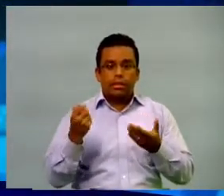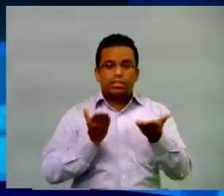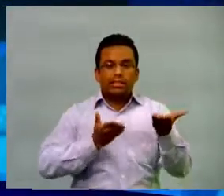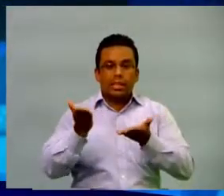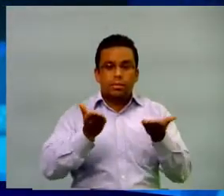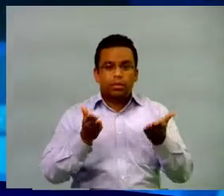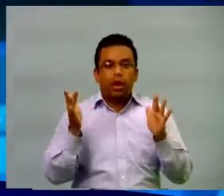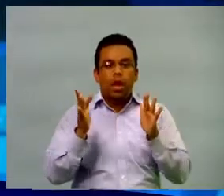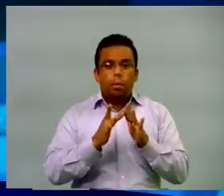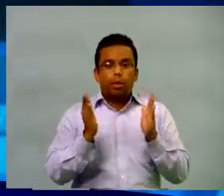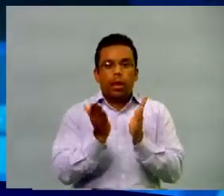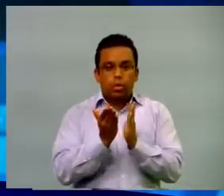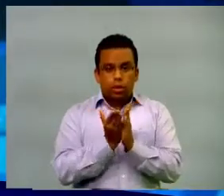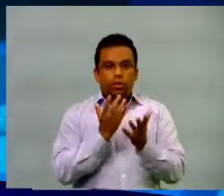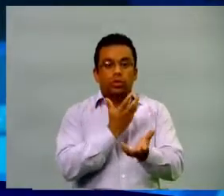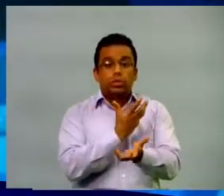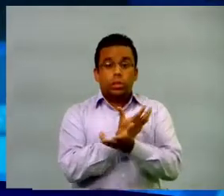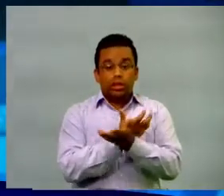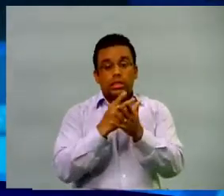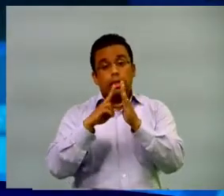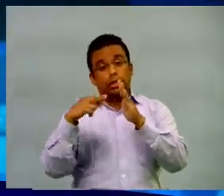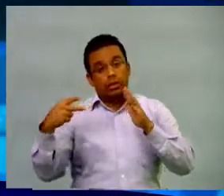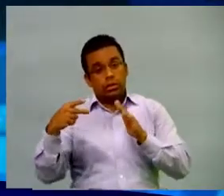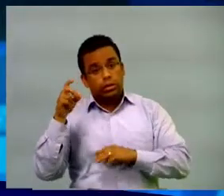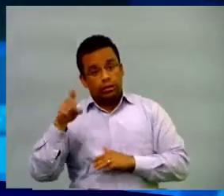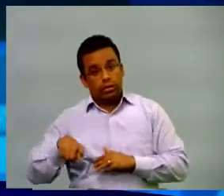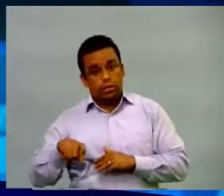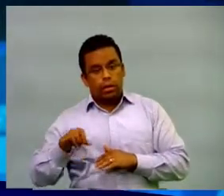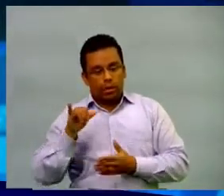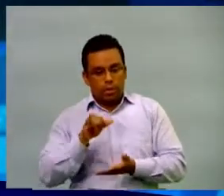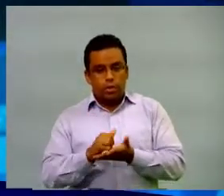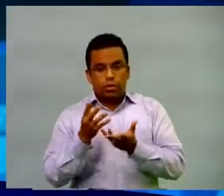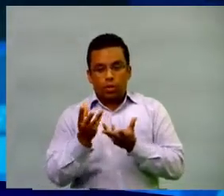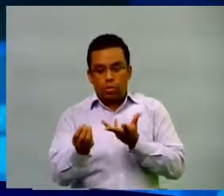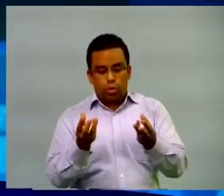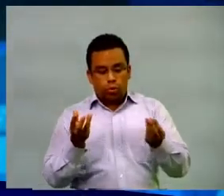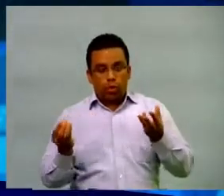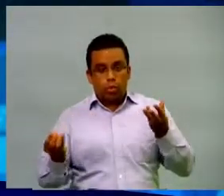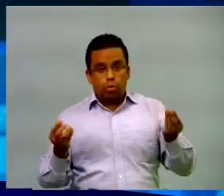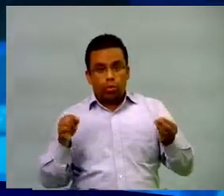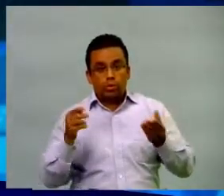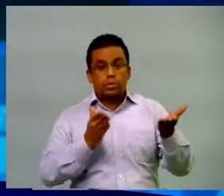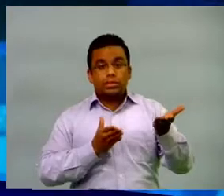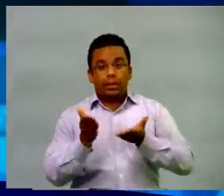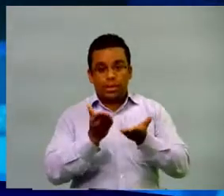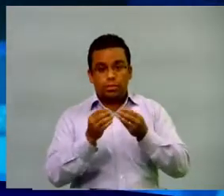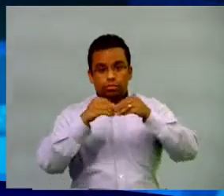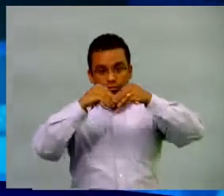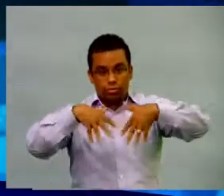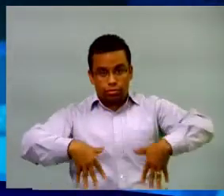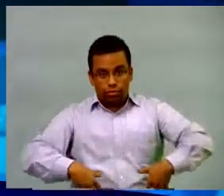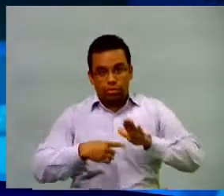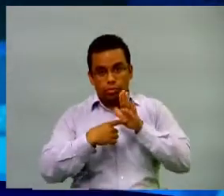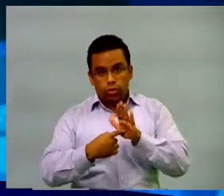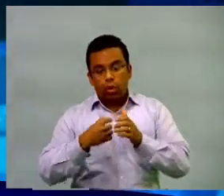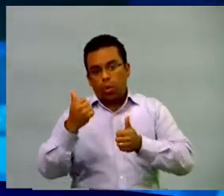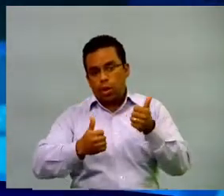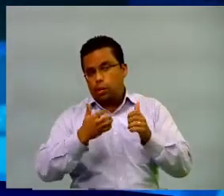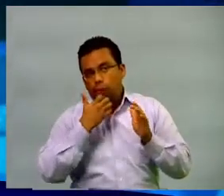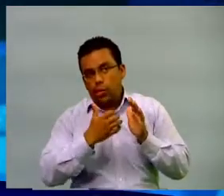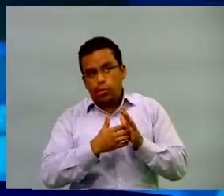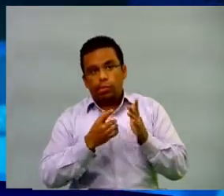a la educación, a la ciencia y la tecnología. Por eso tenemos varios grupos de servicios que desplegamos en estos momentos, como son los